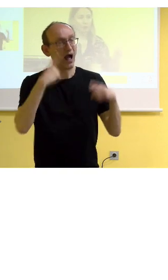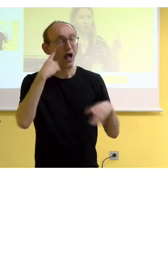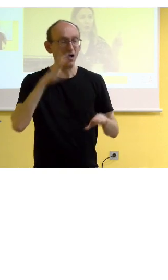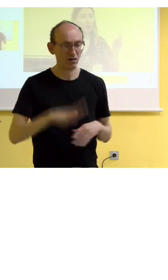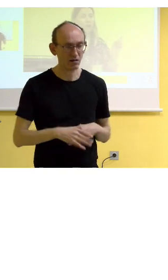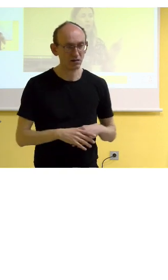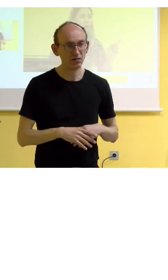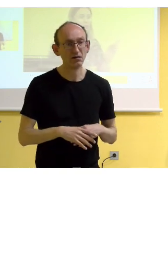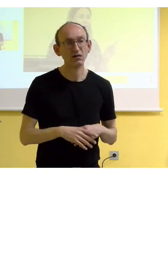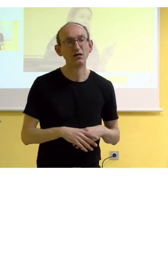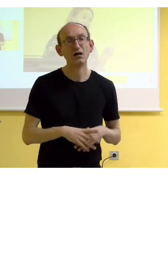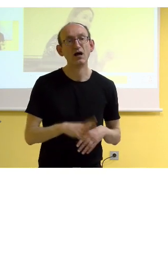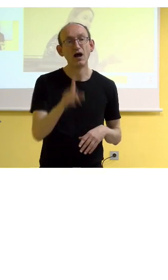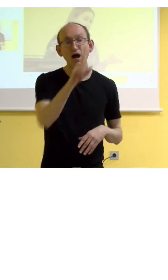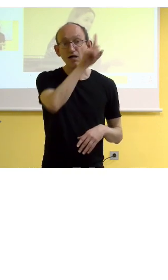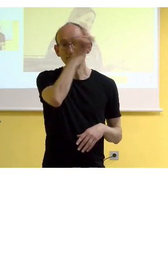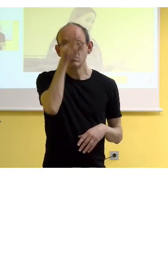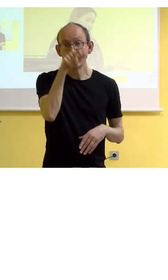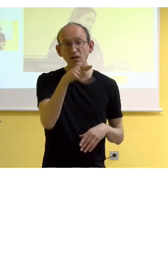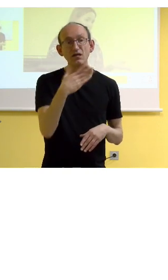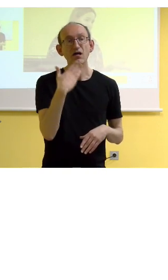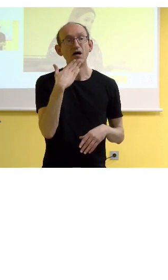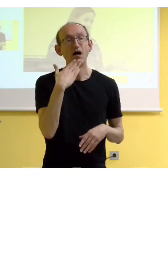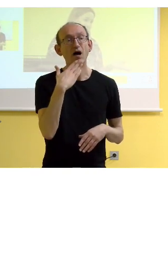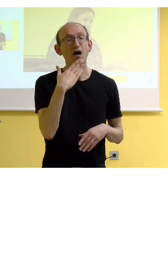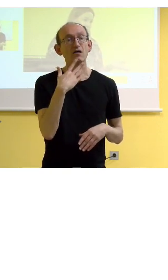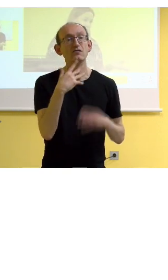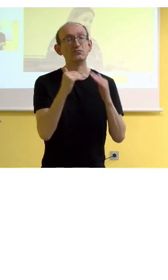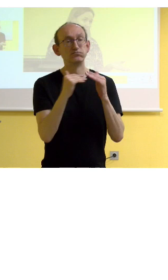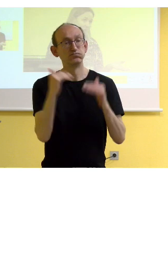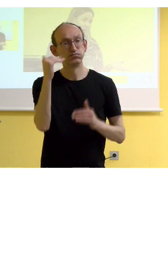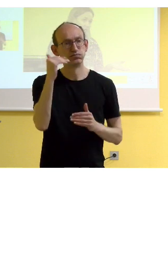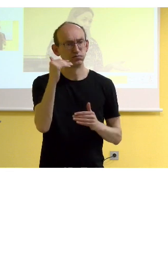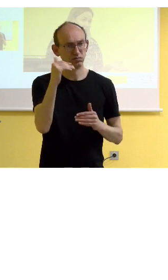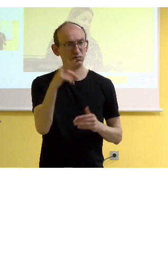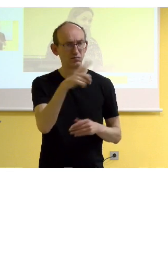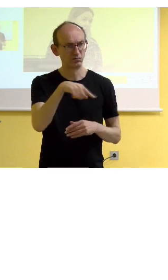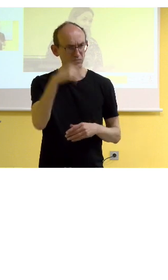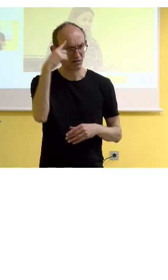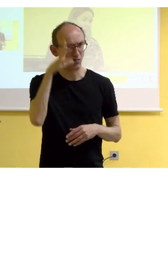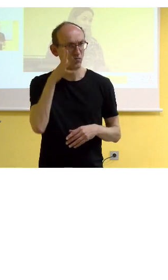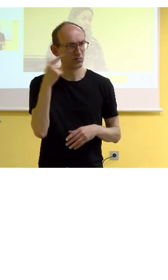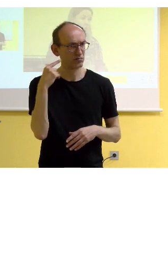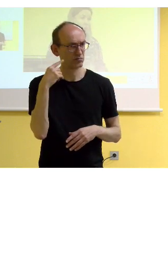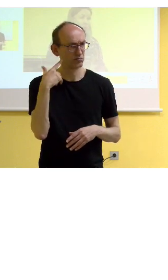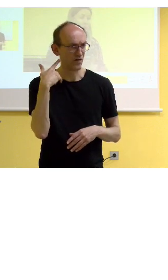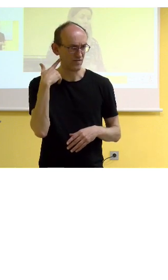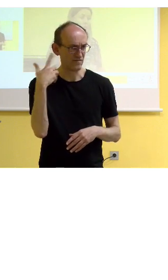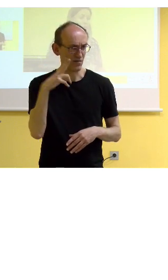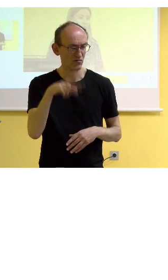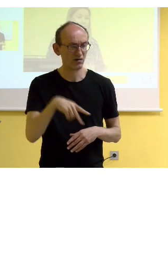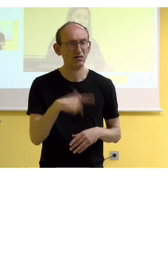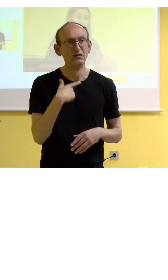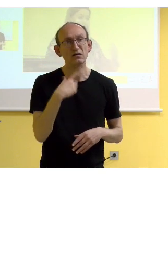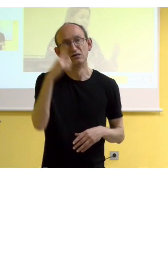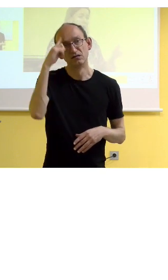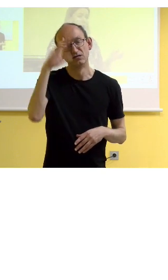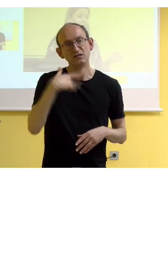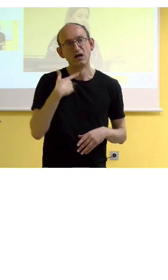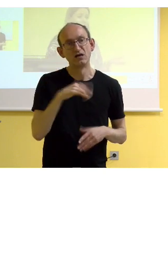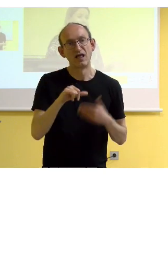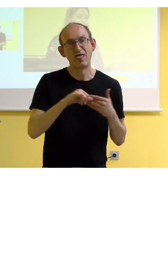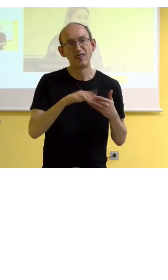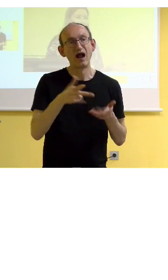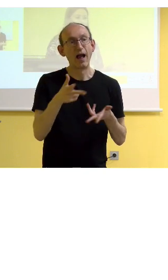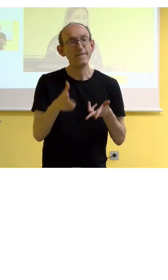que ampliaron la edad fue Madrid, que lo habréis oído porque esto ha salido en todas las noticias. Pero, por ejemplo, yo que sé, os diré aquí por cercanía, el